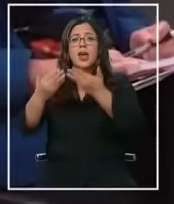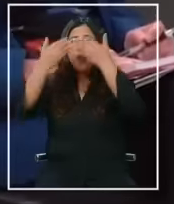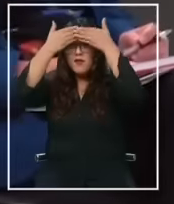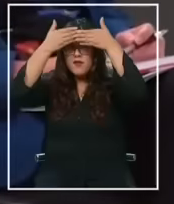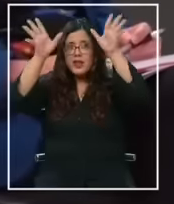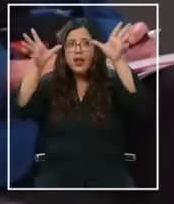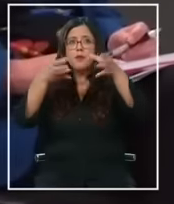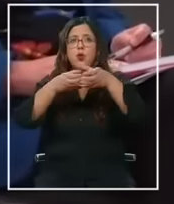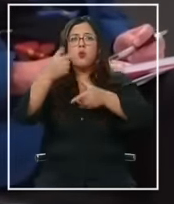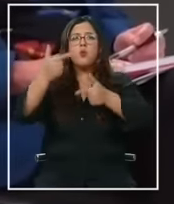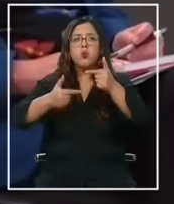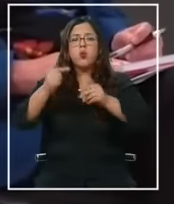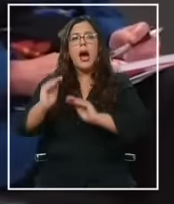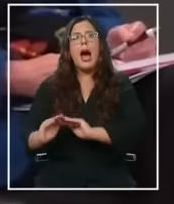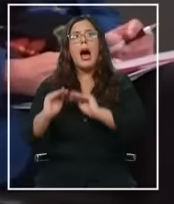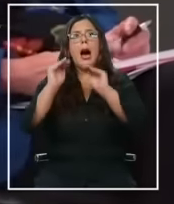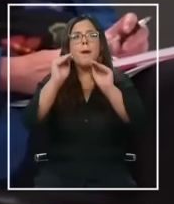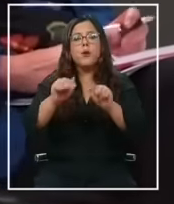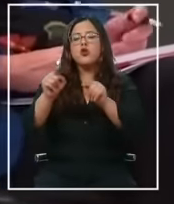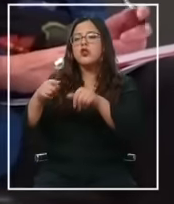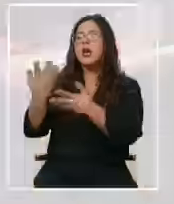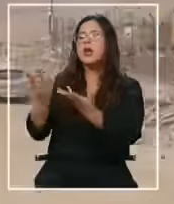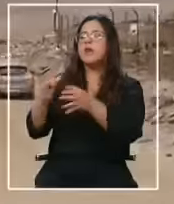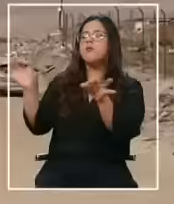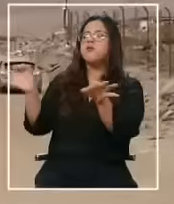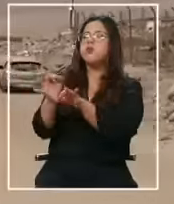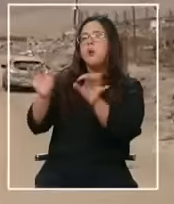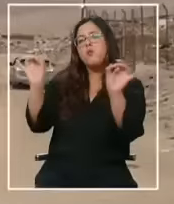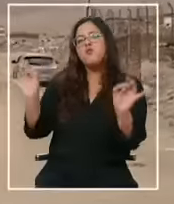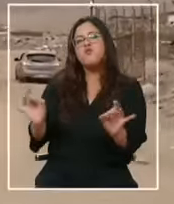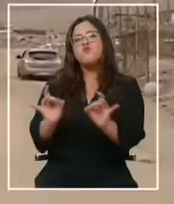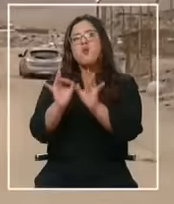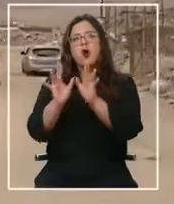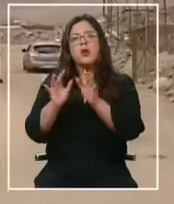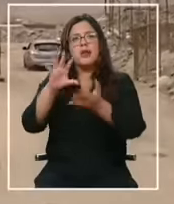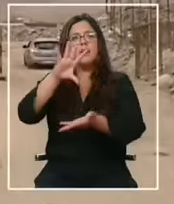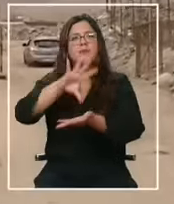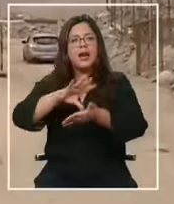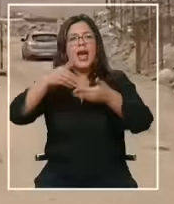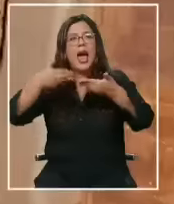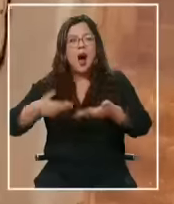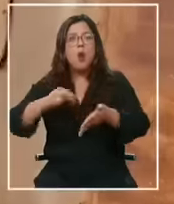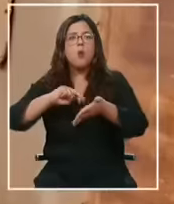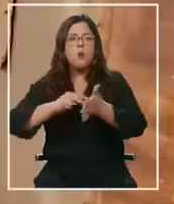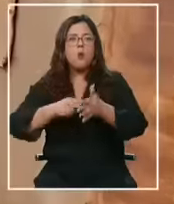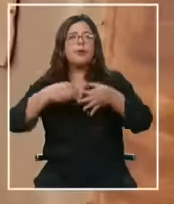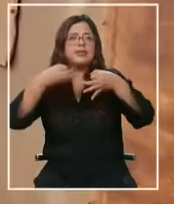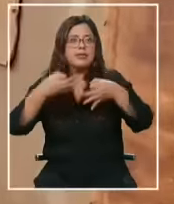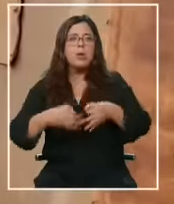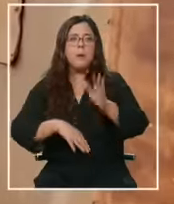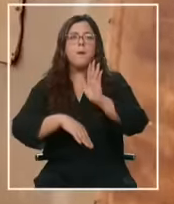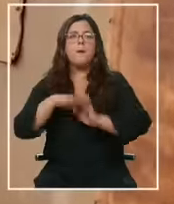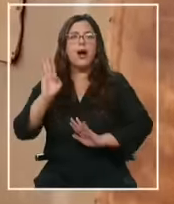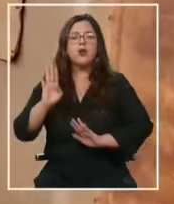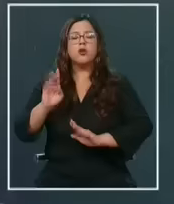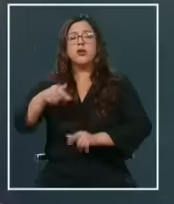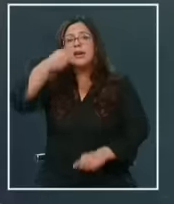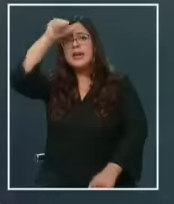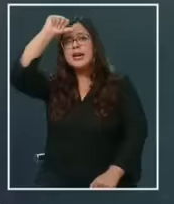que en conversación con Sube la News planteó la polémica posibilidad cuando el país atraviesa una crisis de seguridad.